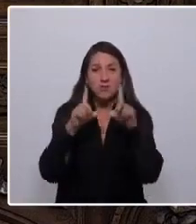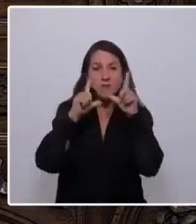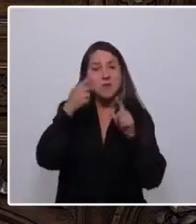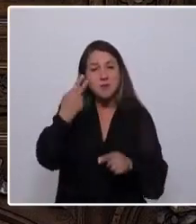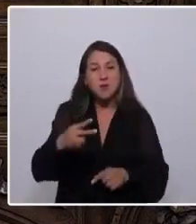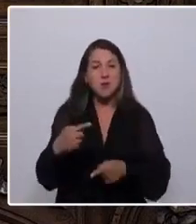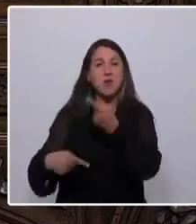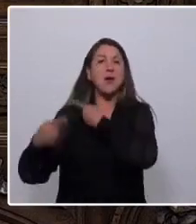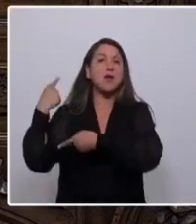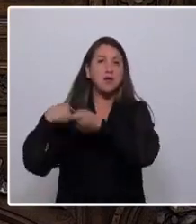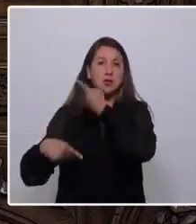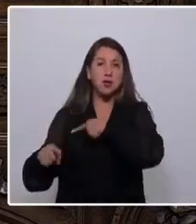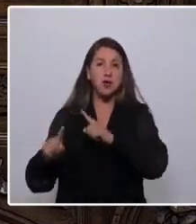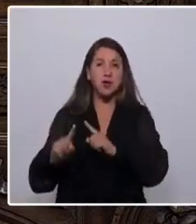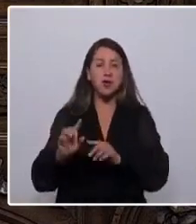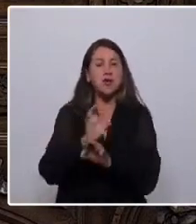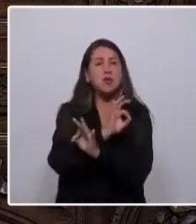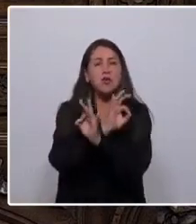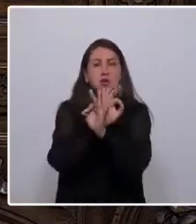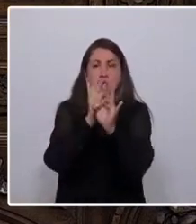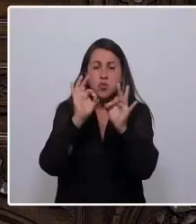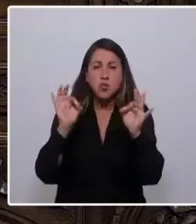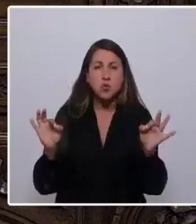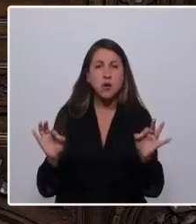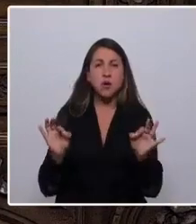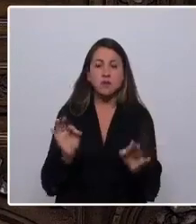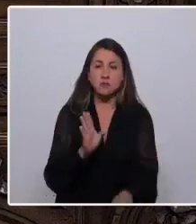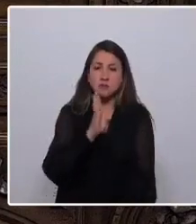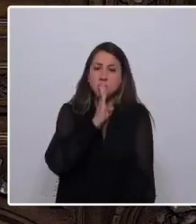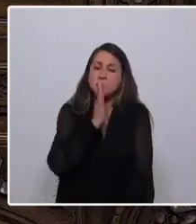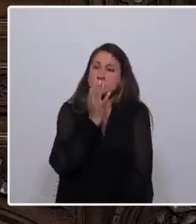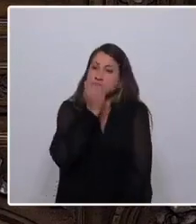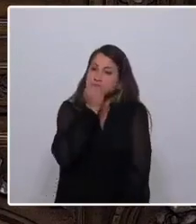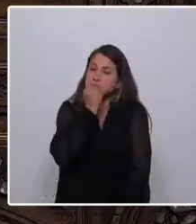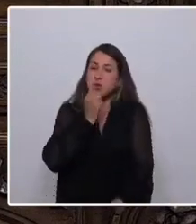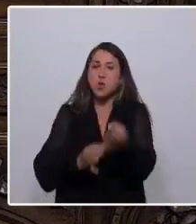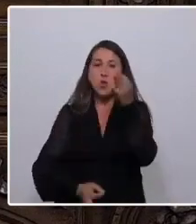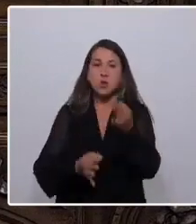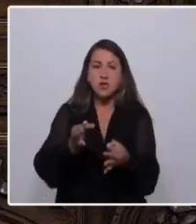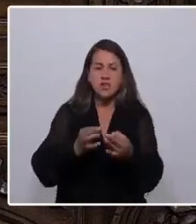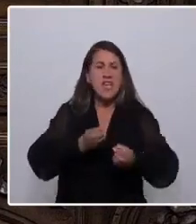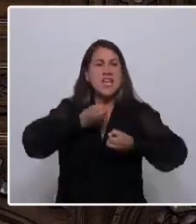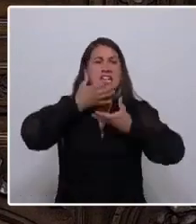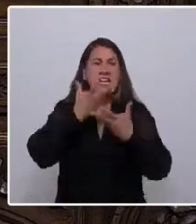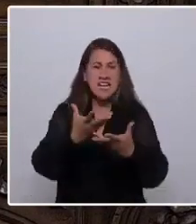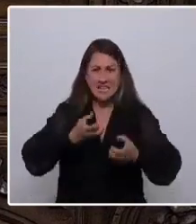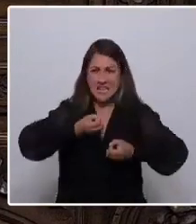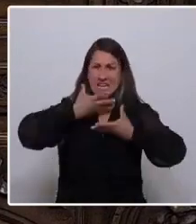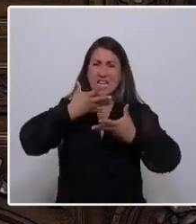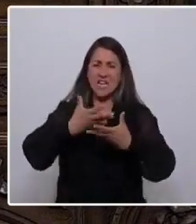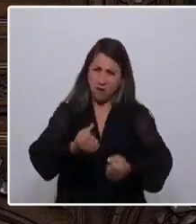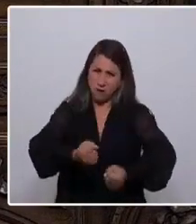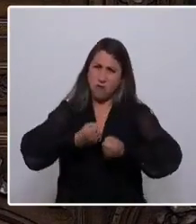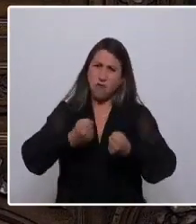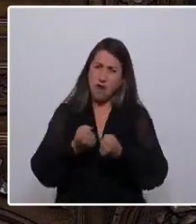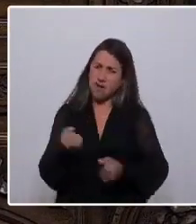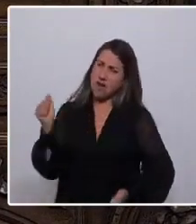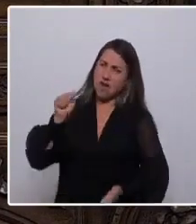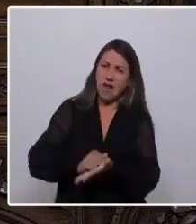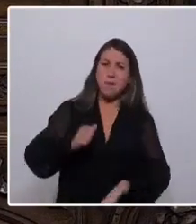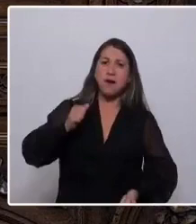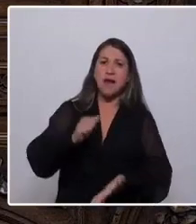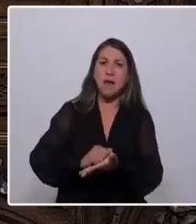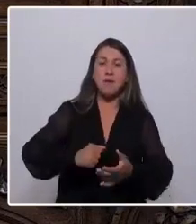historia. No dejen nunca que las silencien ante la injusticia. Griten con todas sus fuerzas, pataleen, que no las